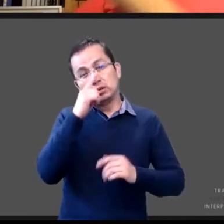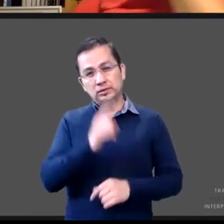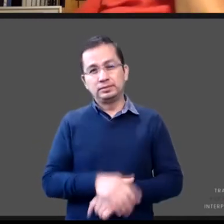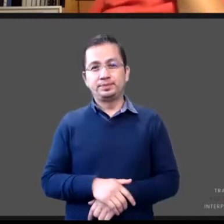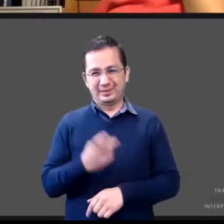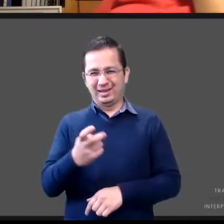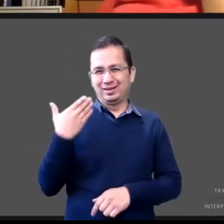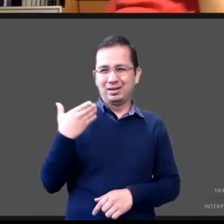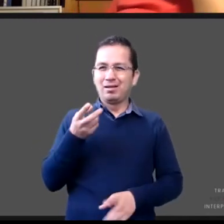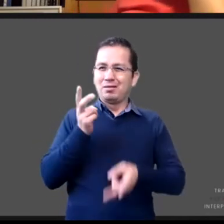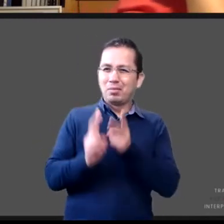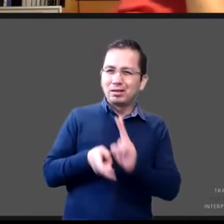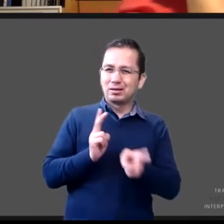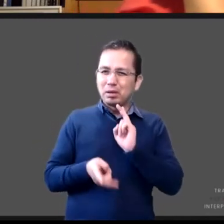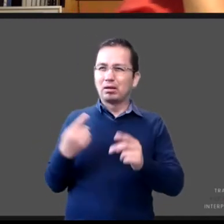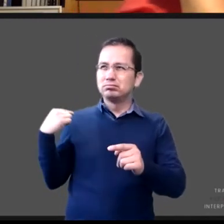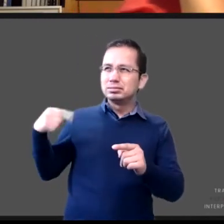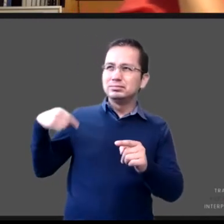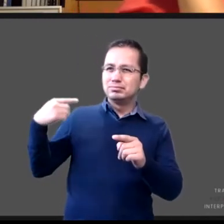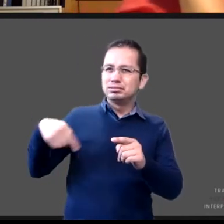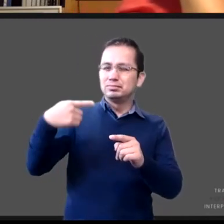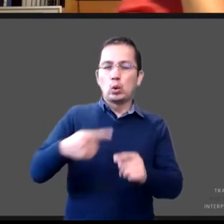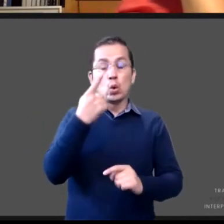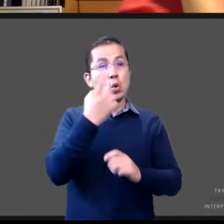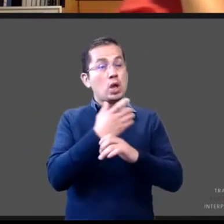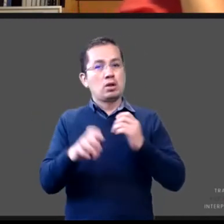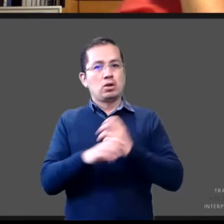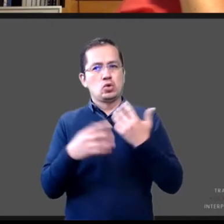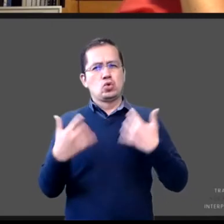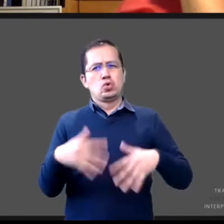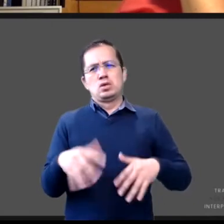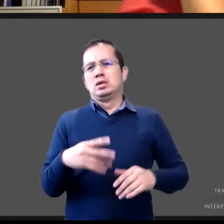escuchar las perspectivas, el análisis,